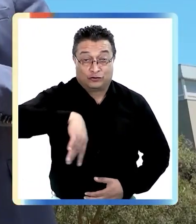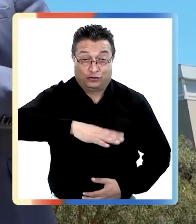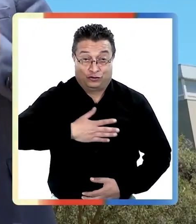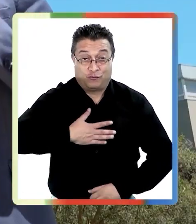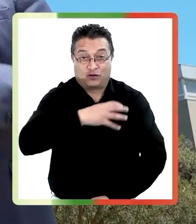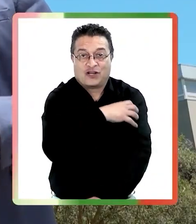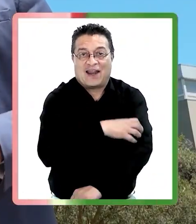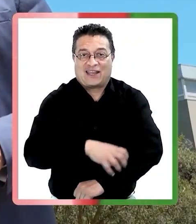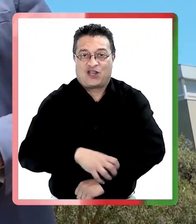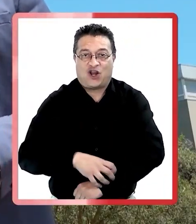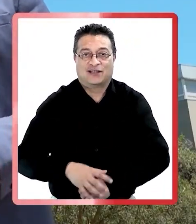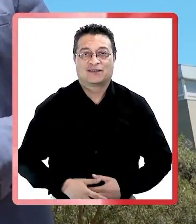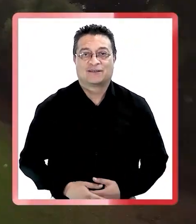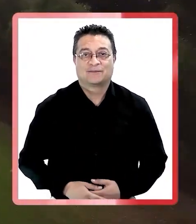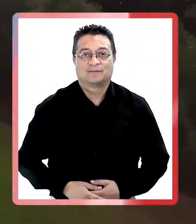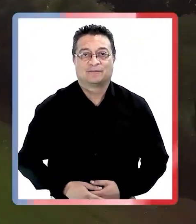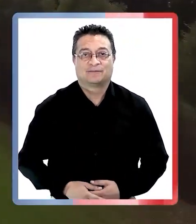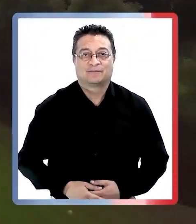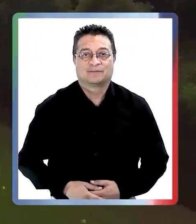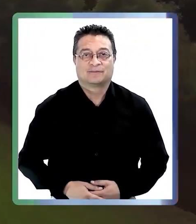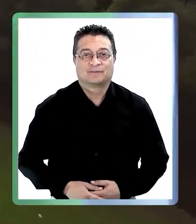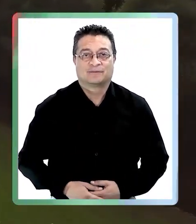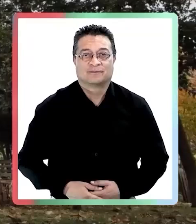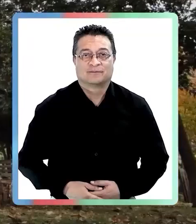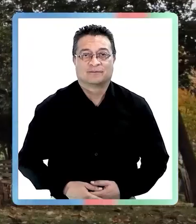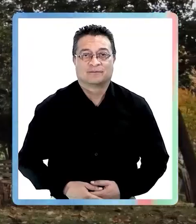Somos las regiones.